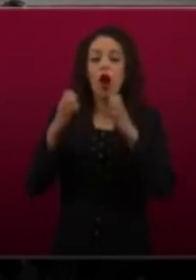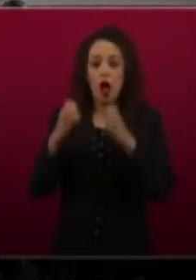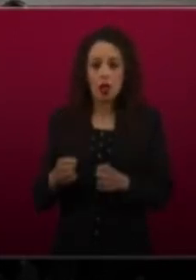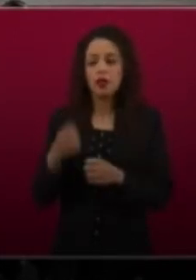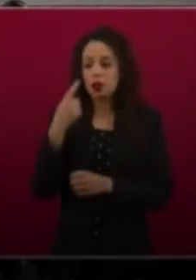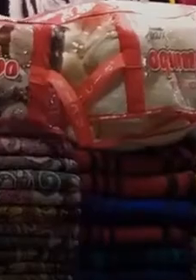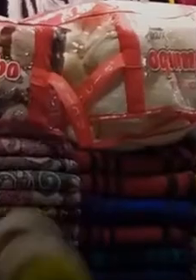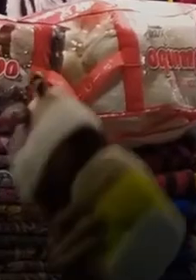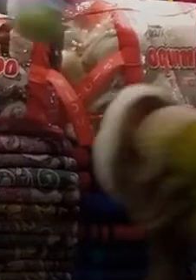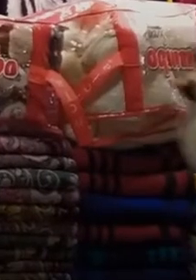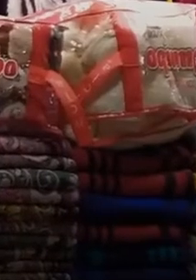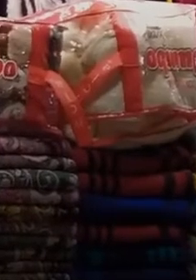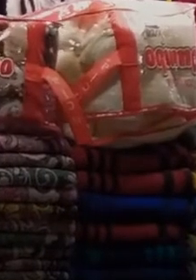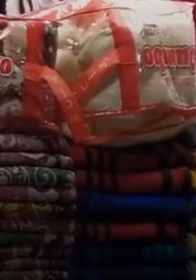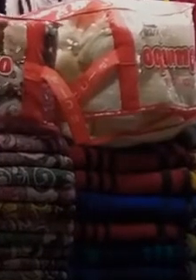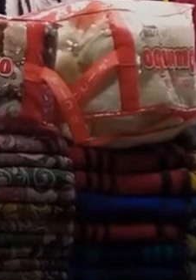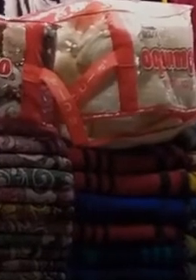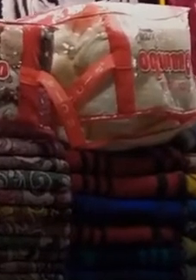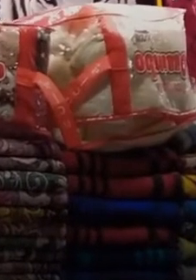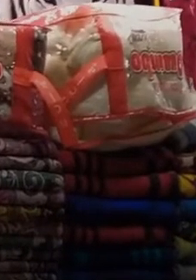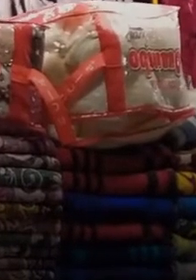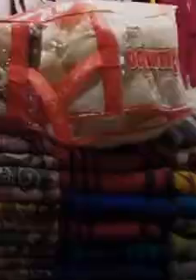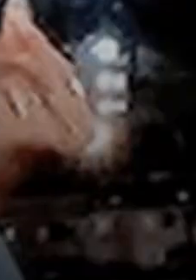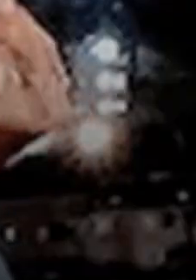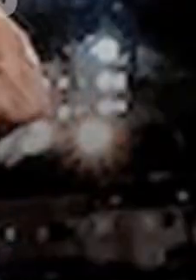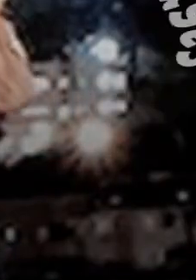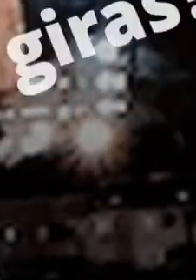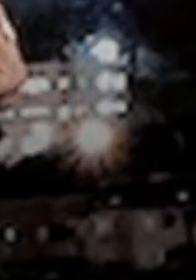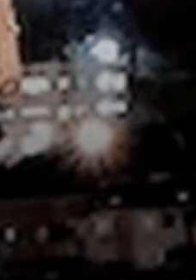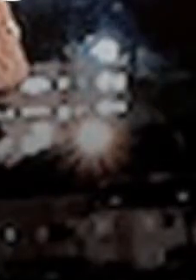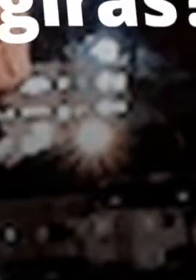todos los aviones. ¡En la meta! ¡Sale, toma! ¡Deme 20!